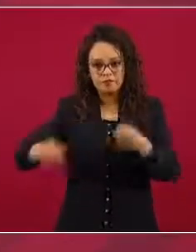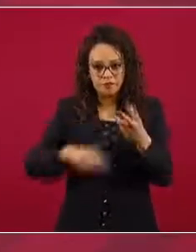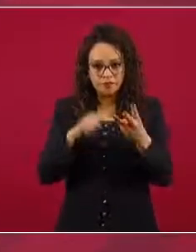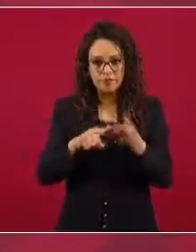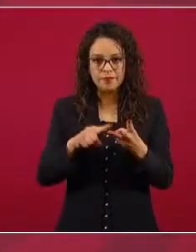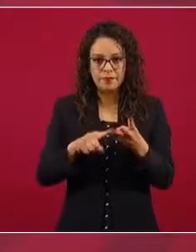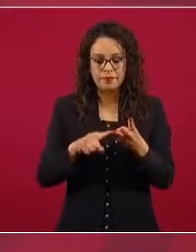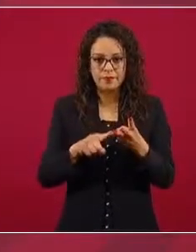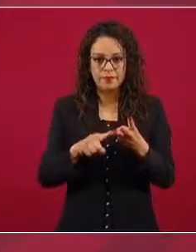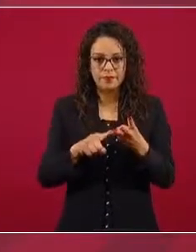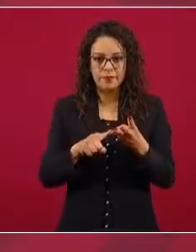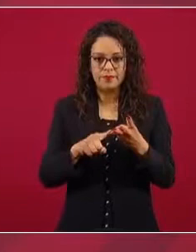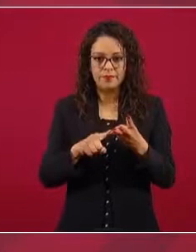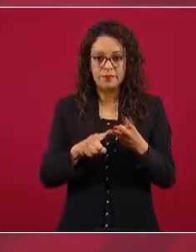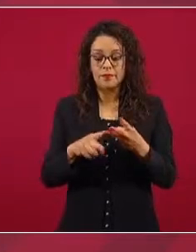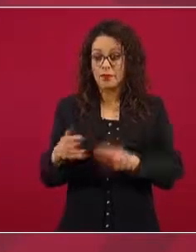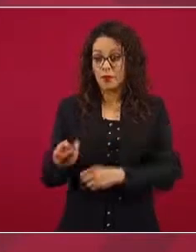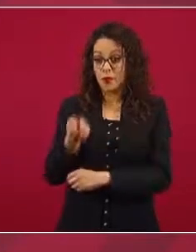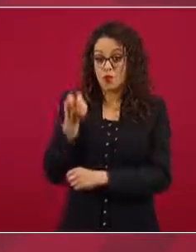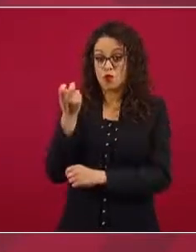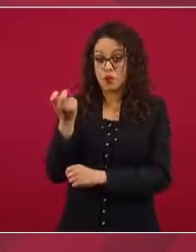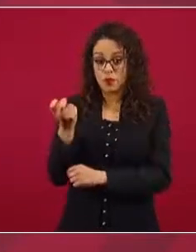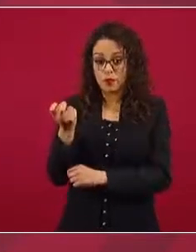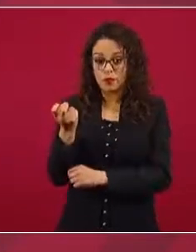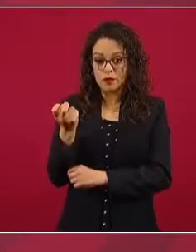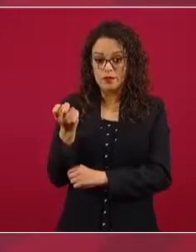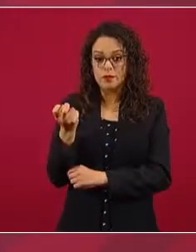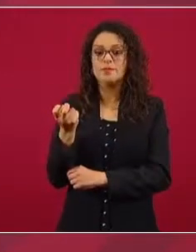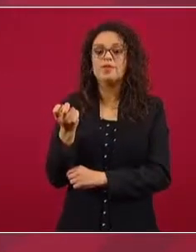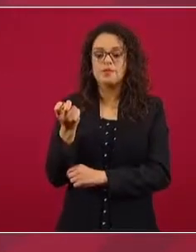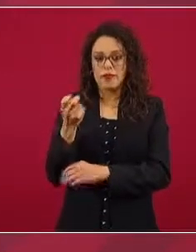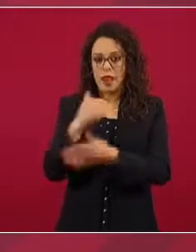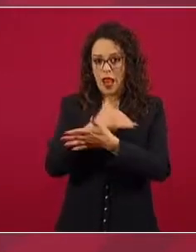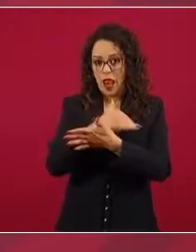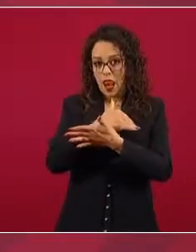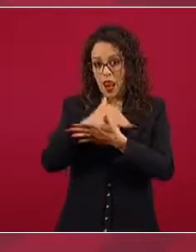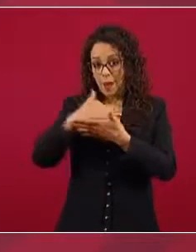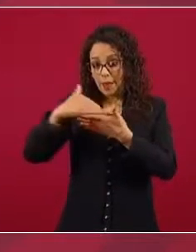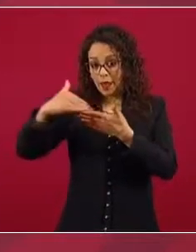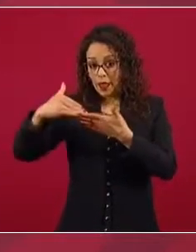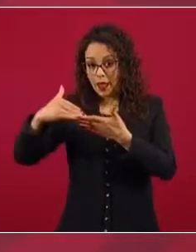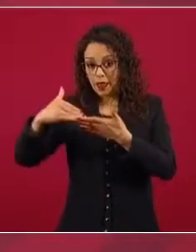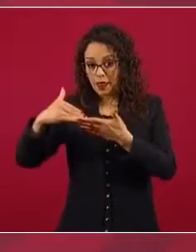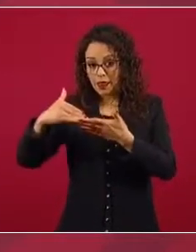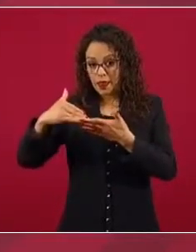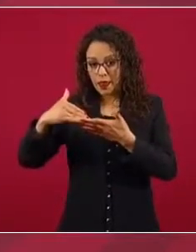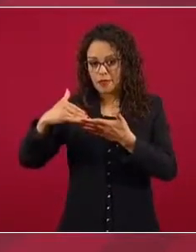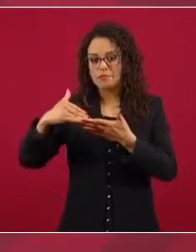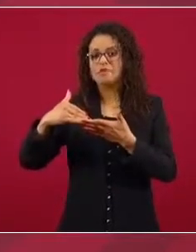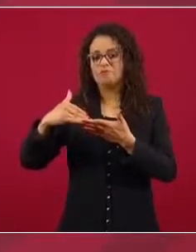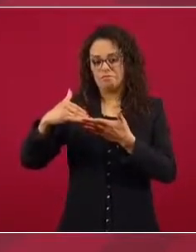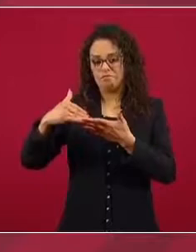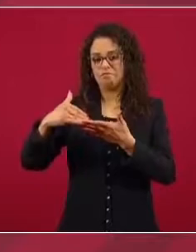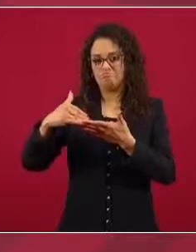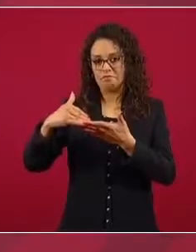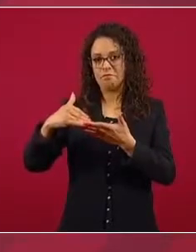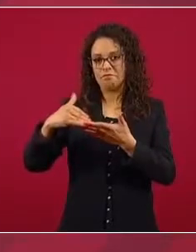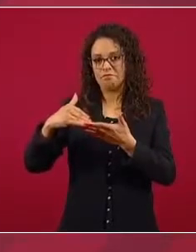De modo que nos quedaría la mitad de menos de